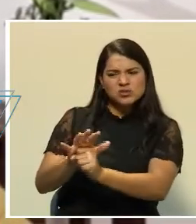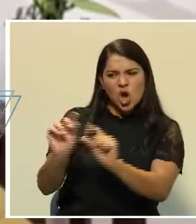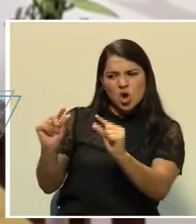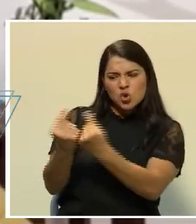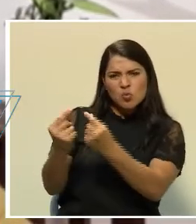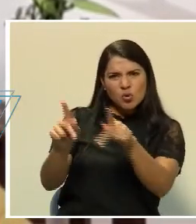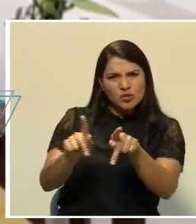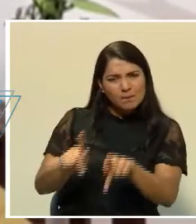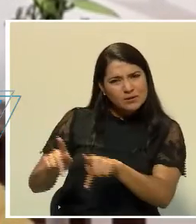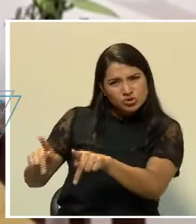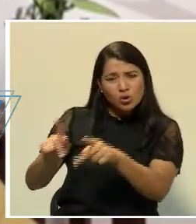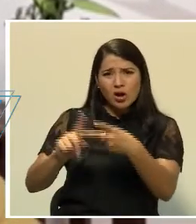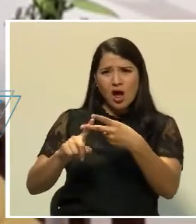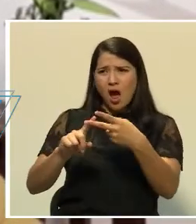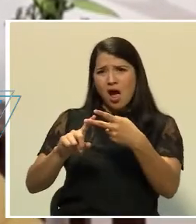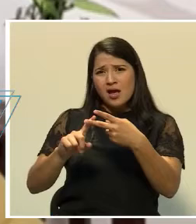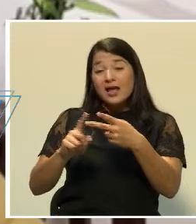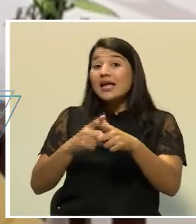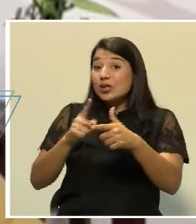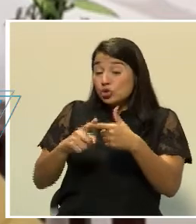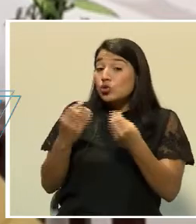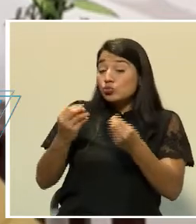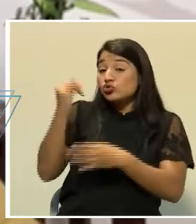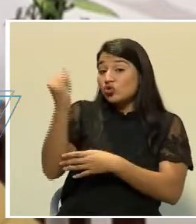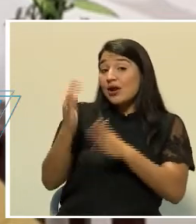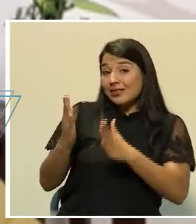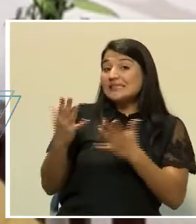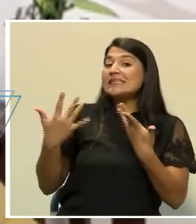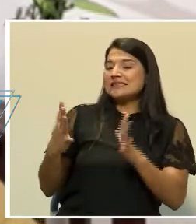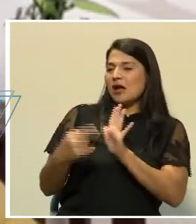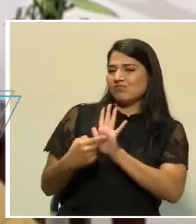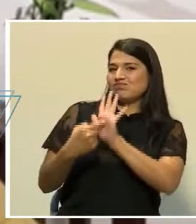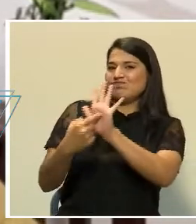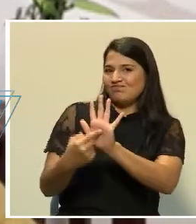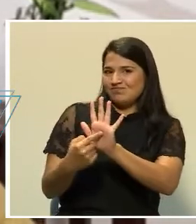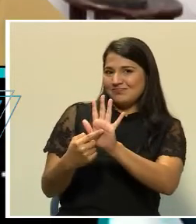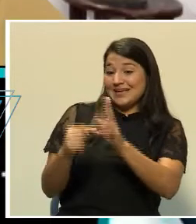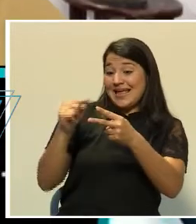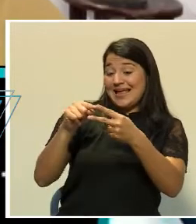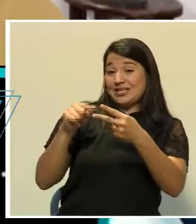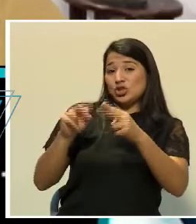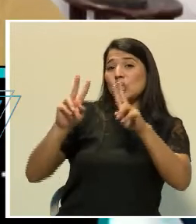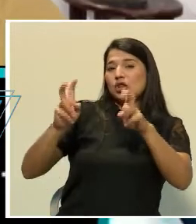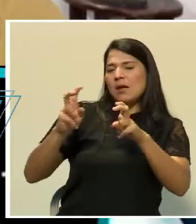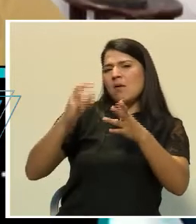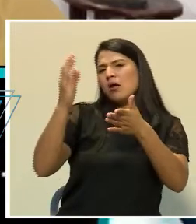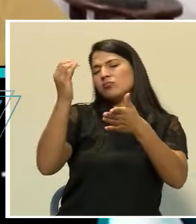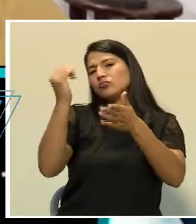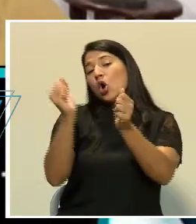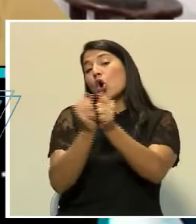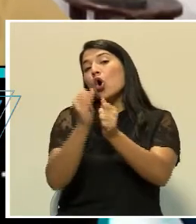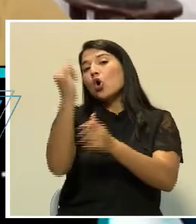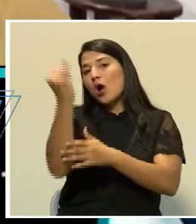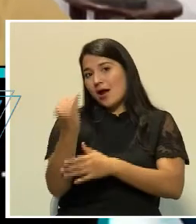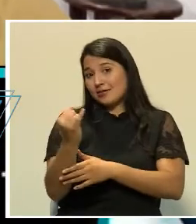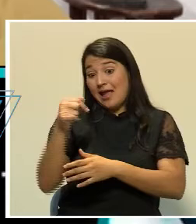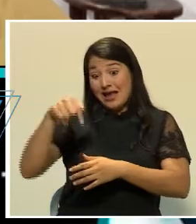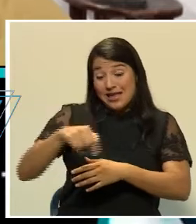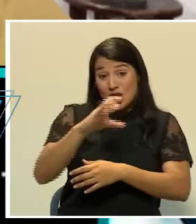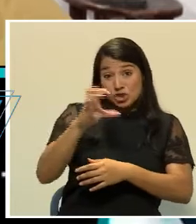hay muchísimos artistas que están trabajando estos temas, a nivel nacional, a nivel centroamericano y sin duda a nivel